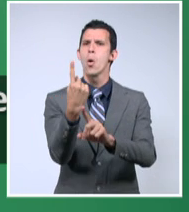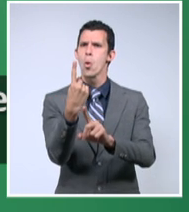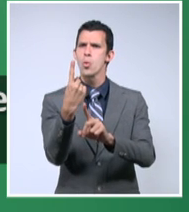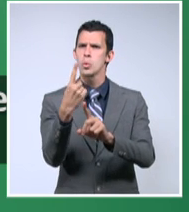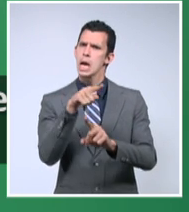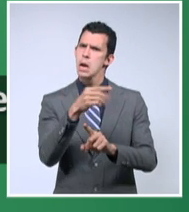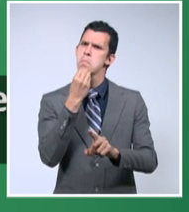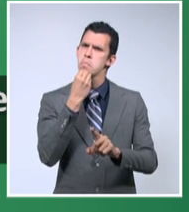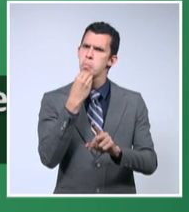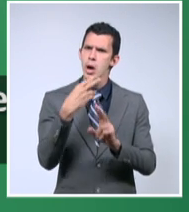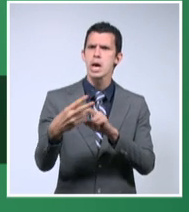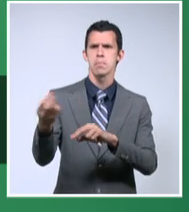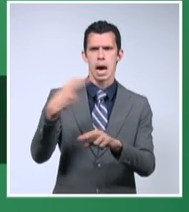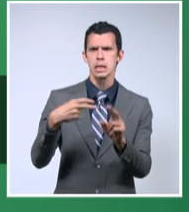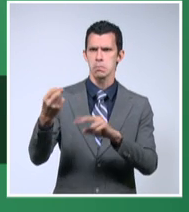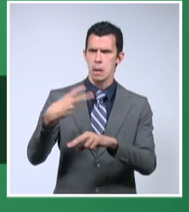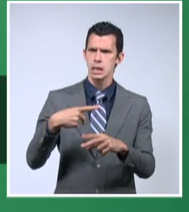me ponga